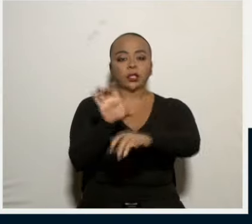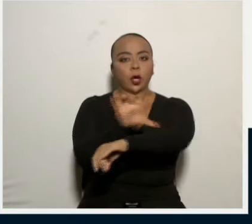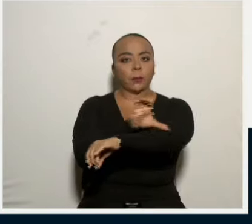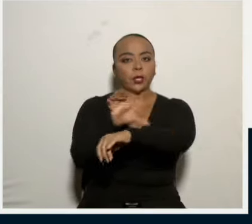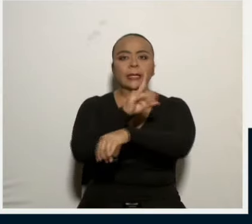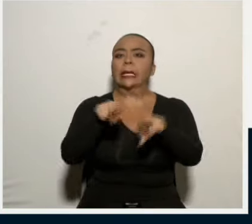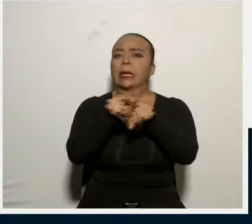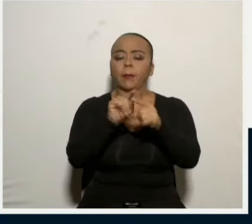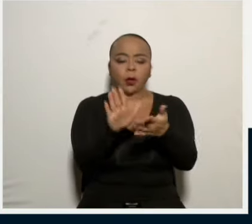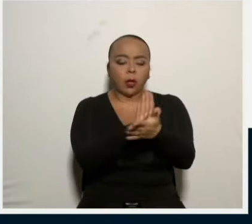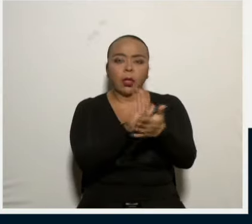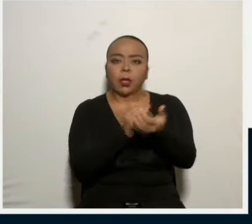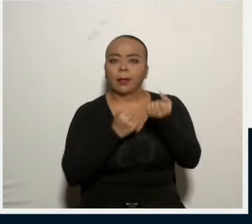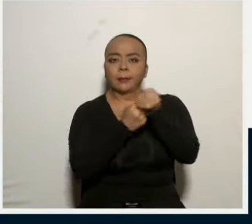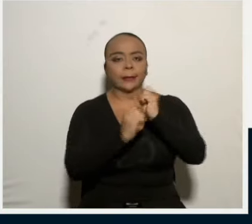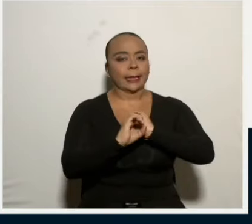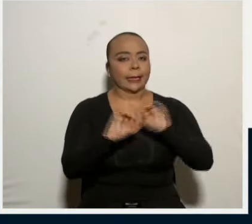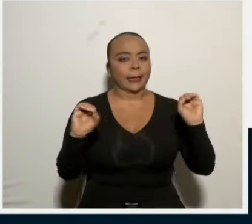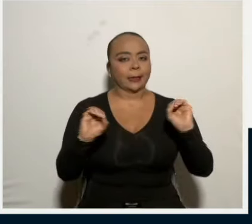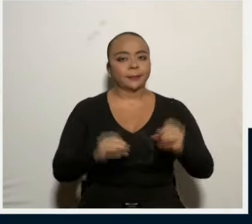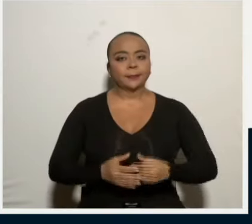de documentos de apoyo.